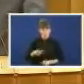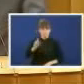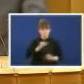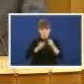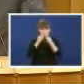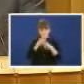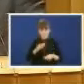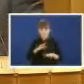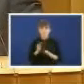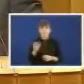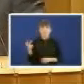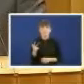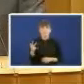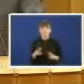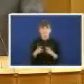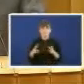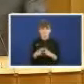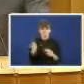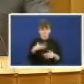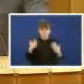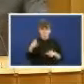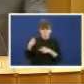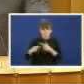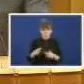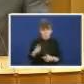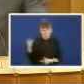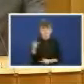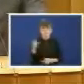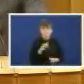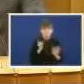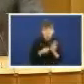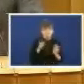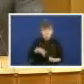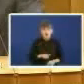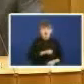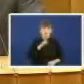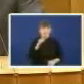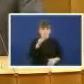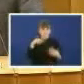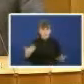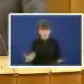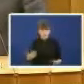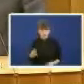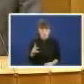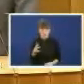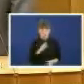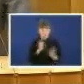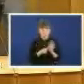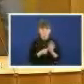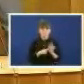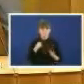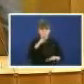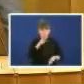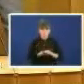sociais de cuarta seración o direito por lei e unha oportunidade para facelo o direito por lei o complemento autonómico das